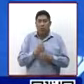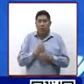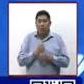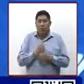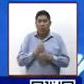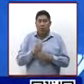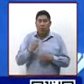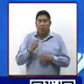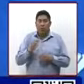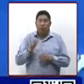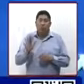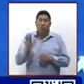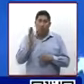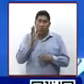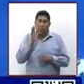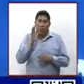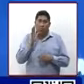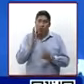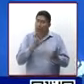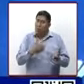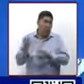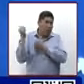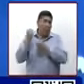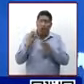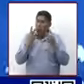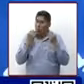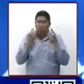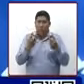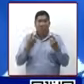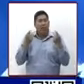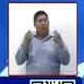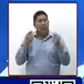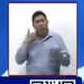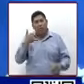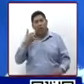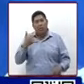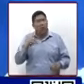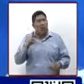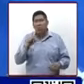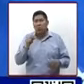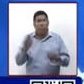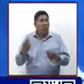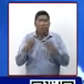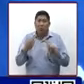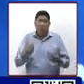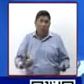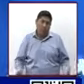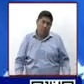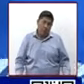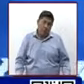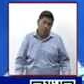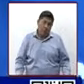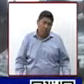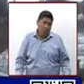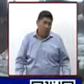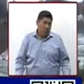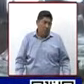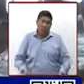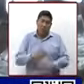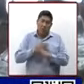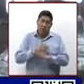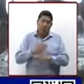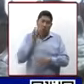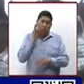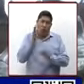la llevó, ya no la volvió a ver a ella. No la volví a ver. Trataba de llamarla, pero nunca me respondía. Me bloqueó